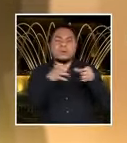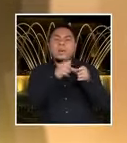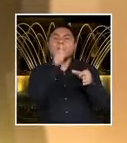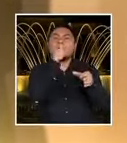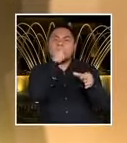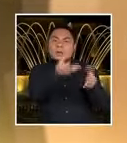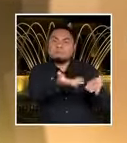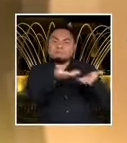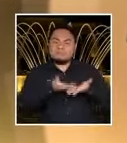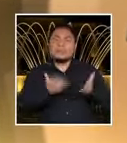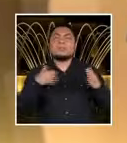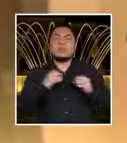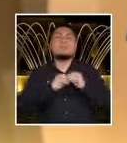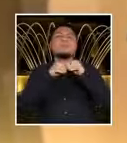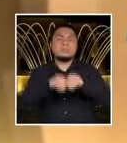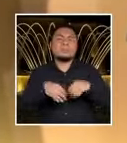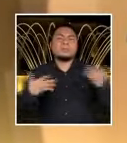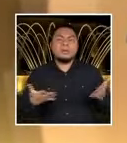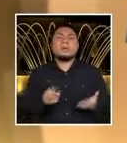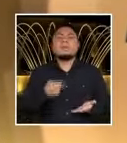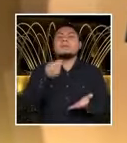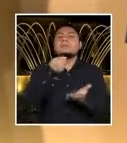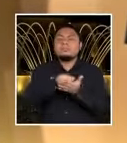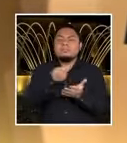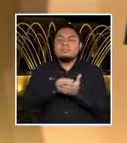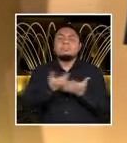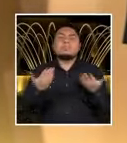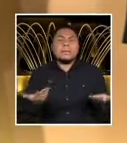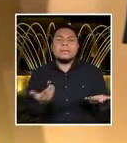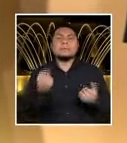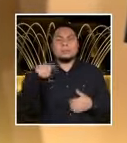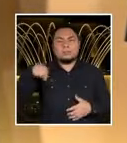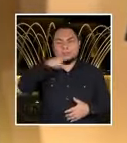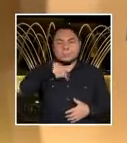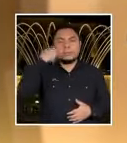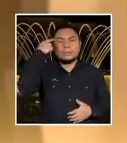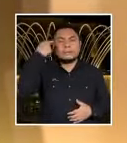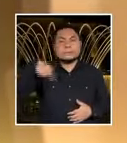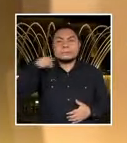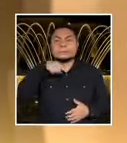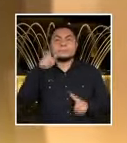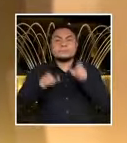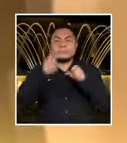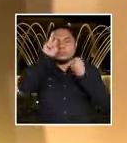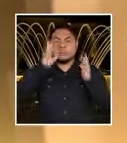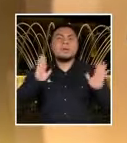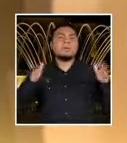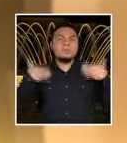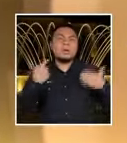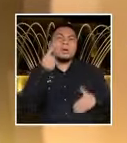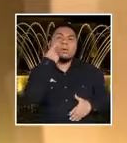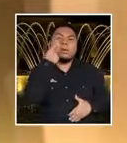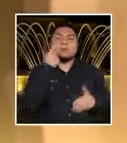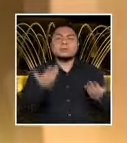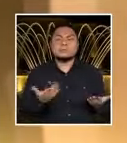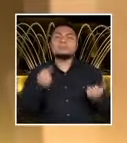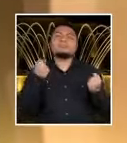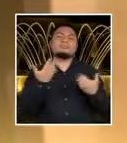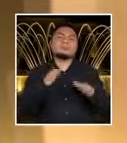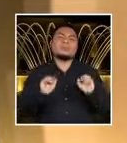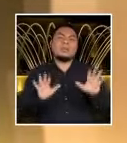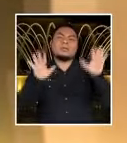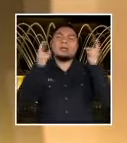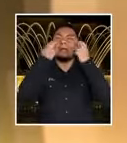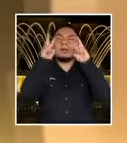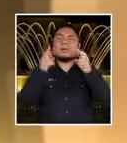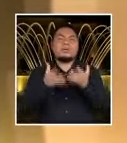privado para poder poner precios justamente para que todos nuestros compatriotas puedan conocer las maravillas